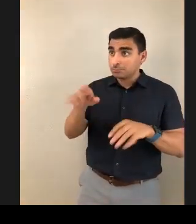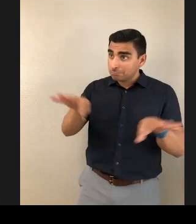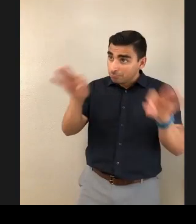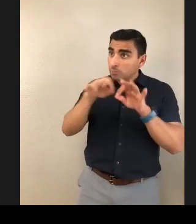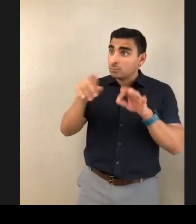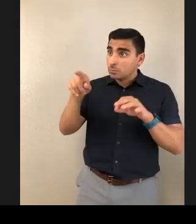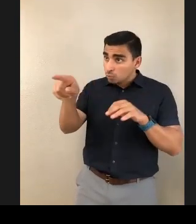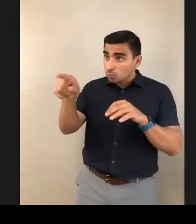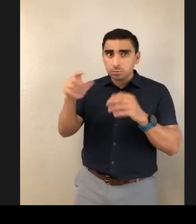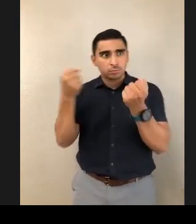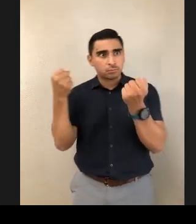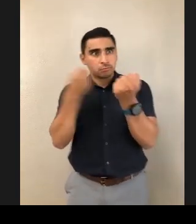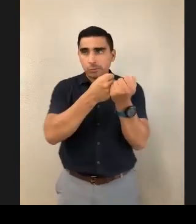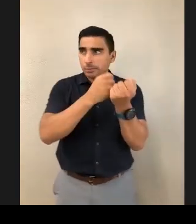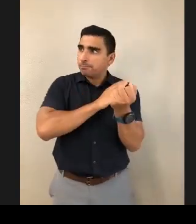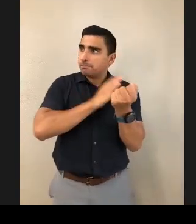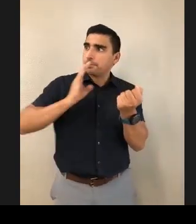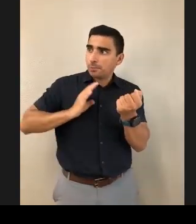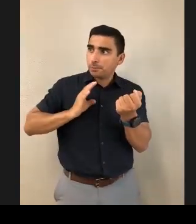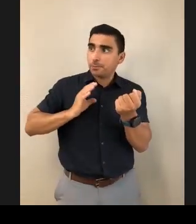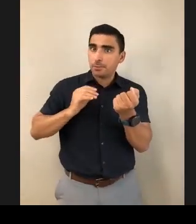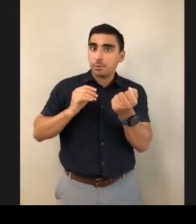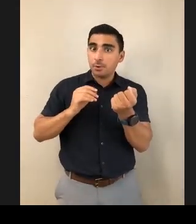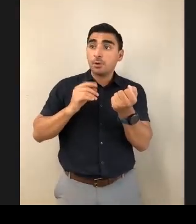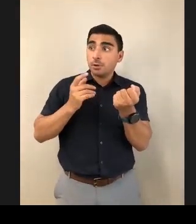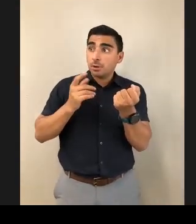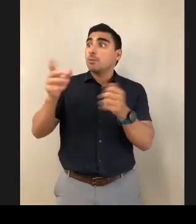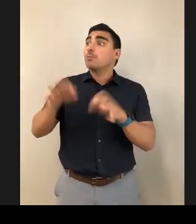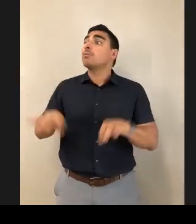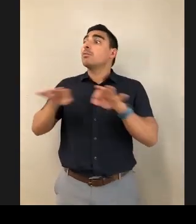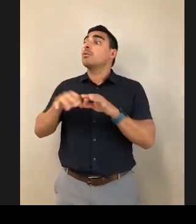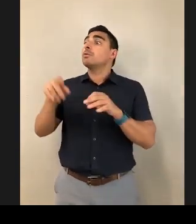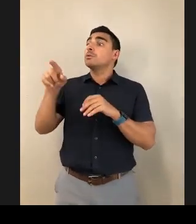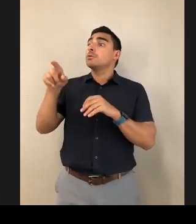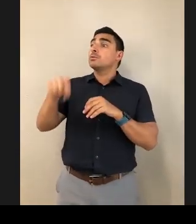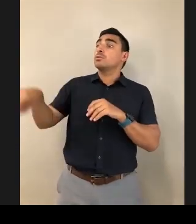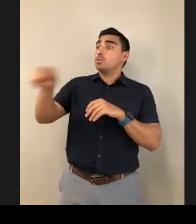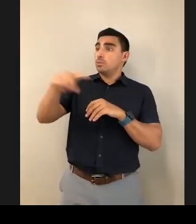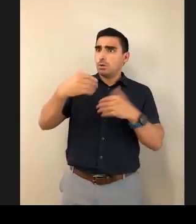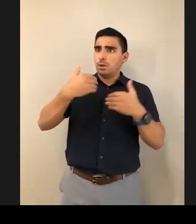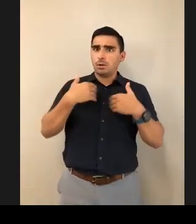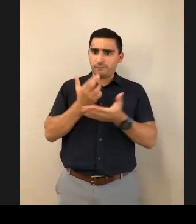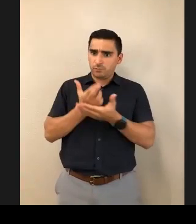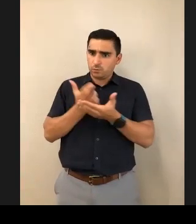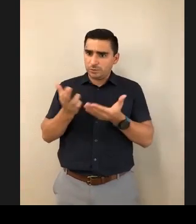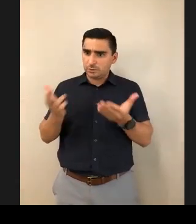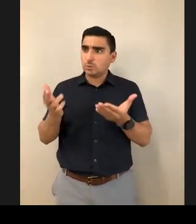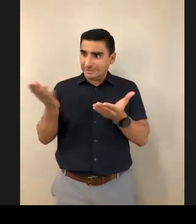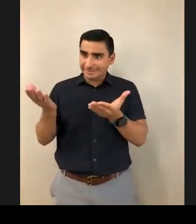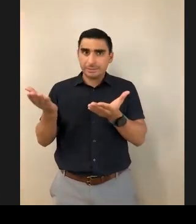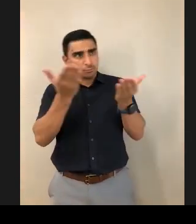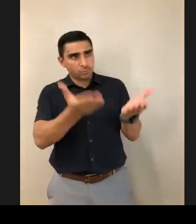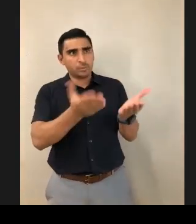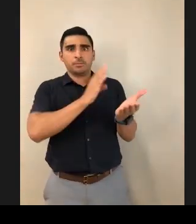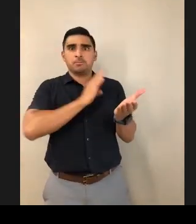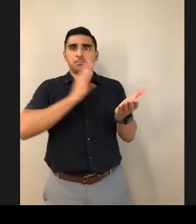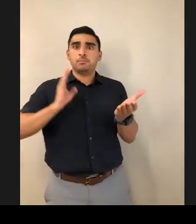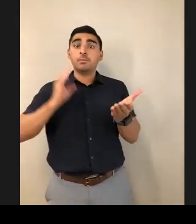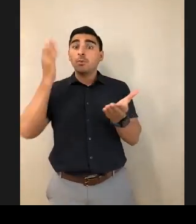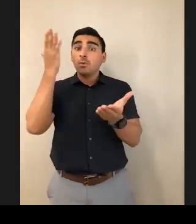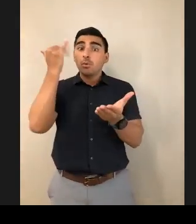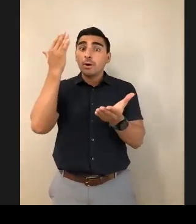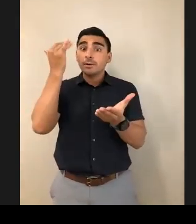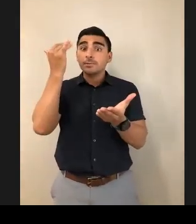cómo mostrar que ellos realmente apoyan a esta mesa directiva y la importancia de que ellos cuenten con los recursos